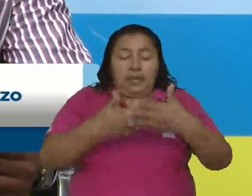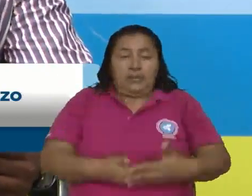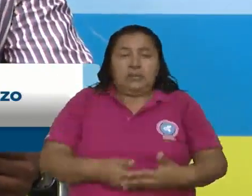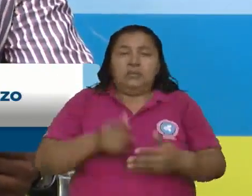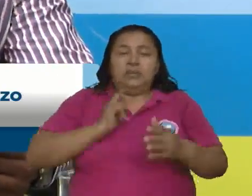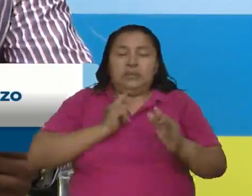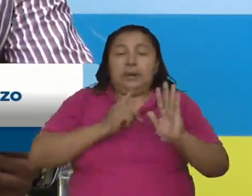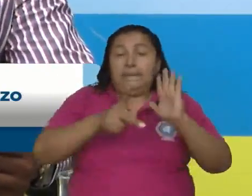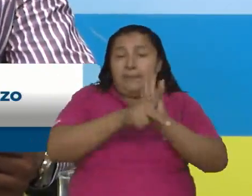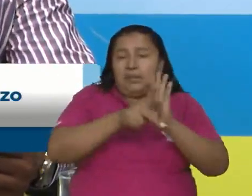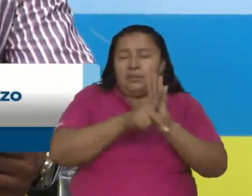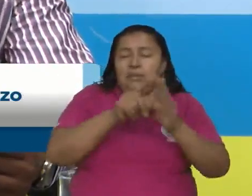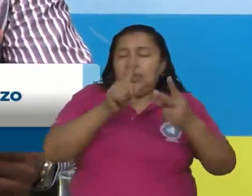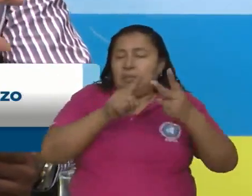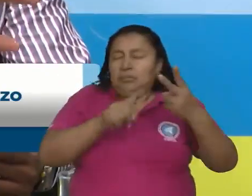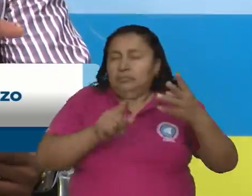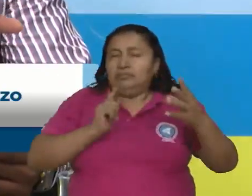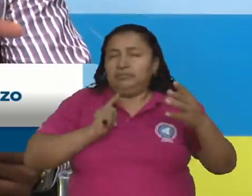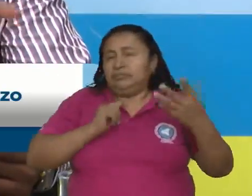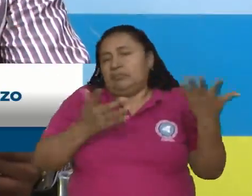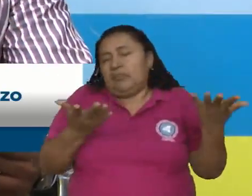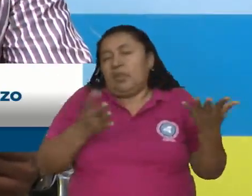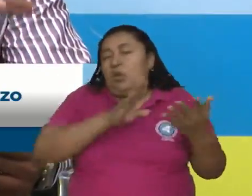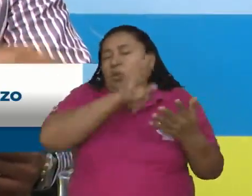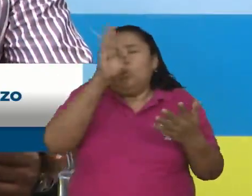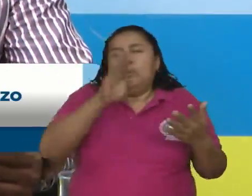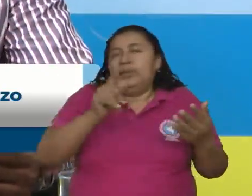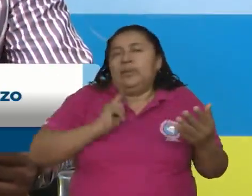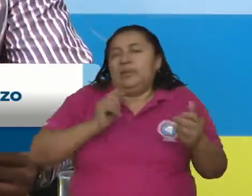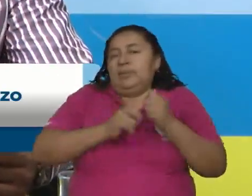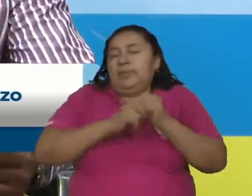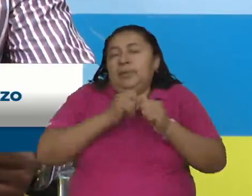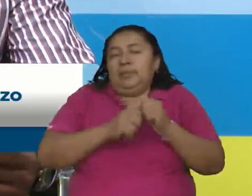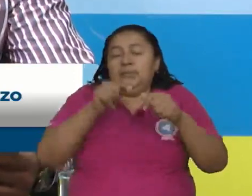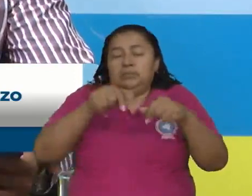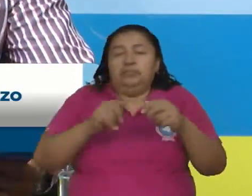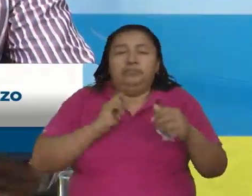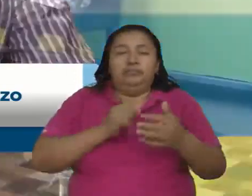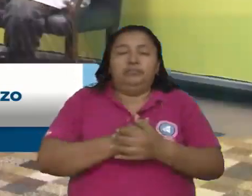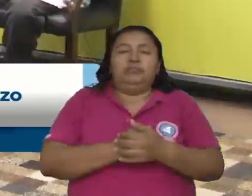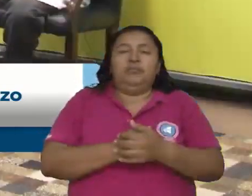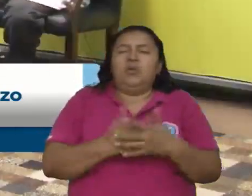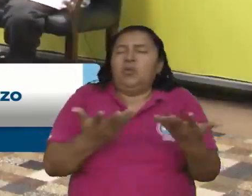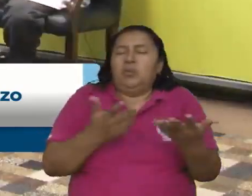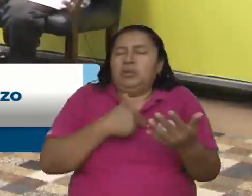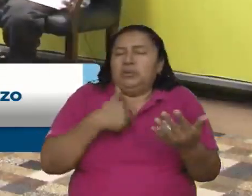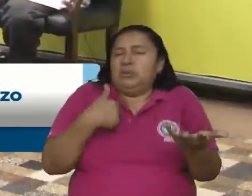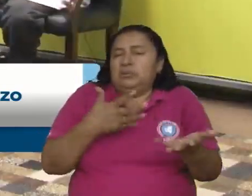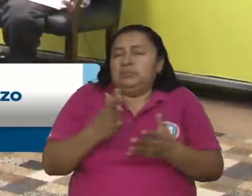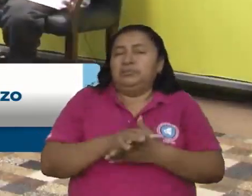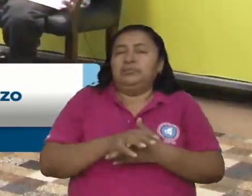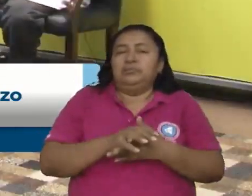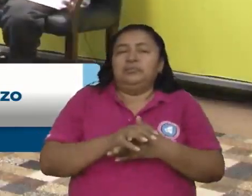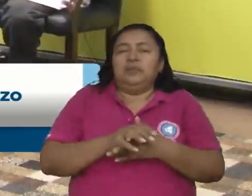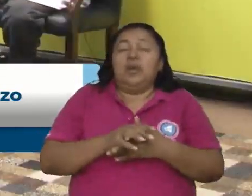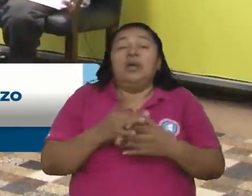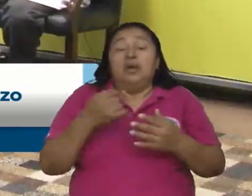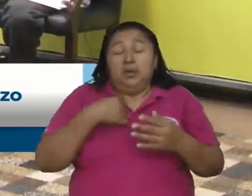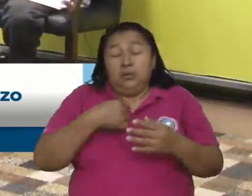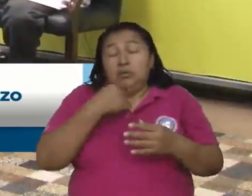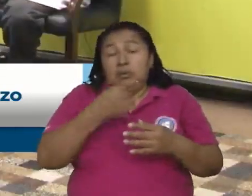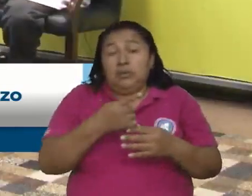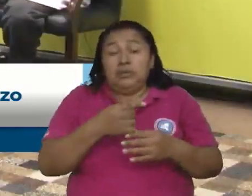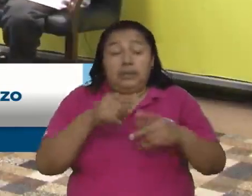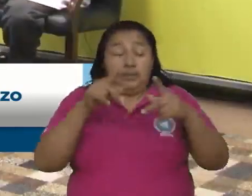riesgo o que nunca ha presentado esto, pues esta condición? Ok, entonces yo le decía que la especialidad de